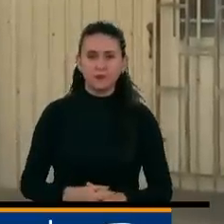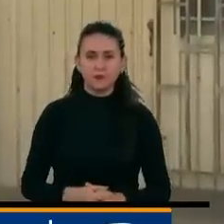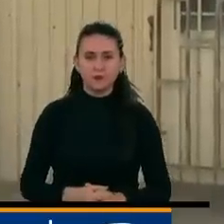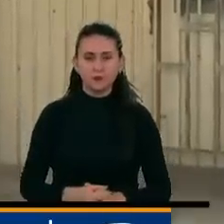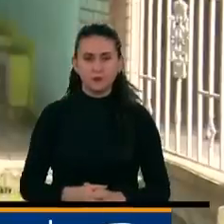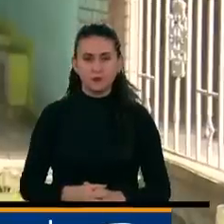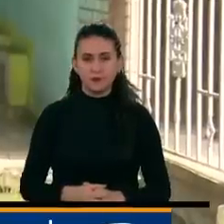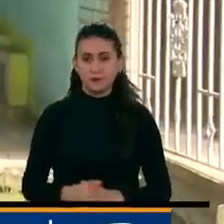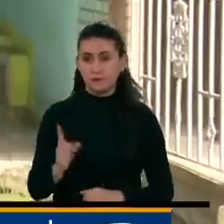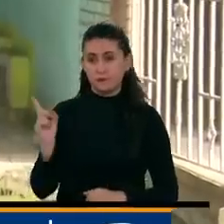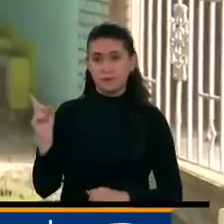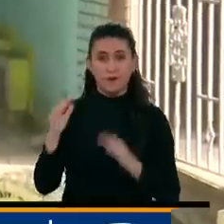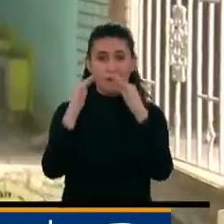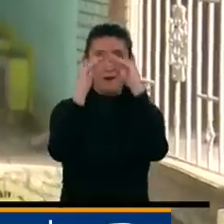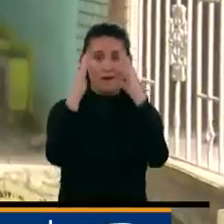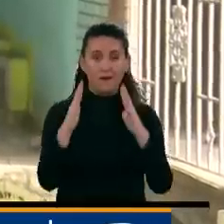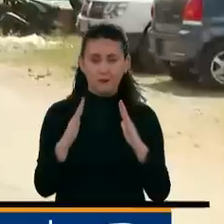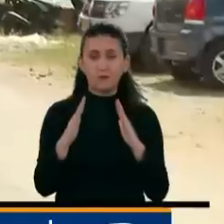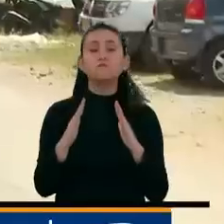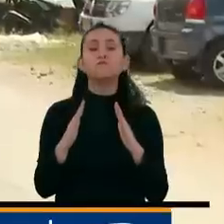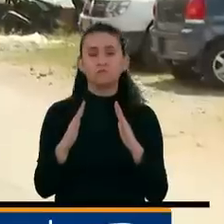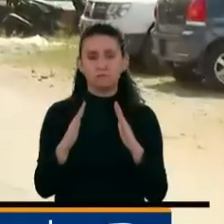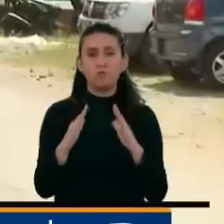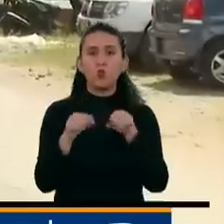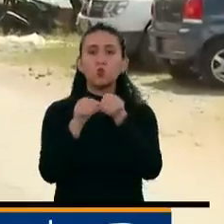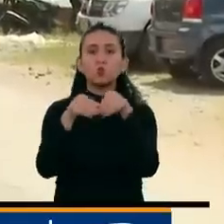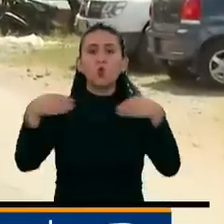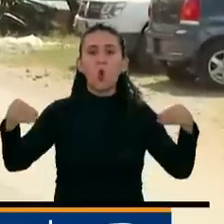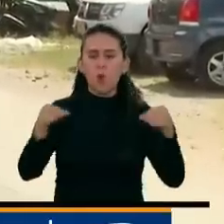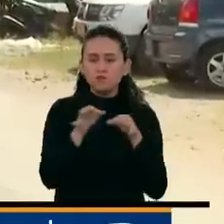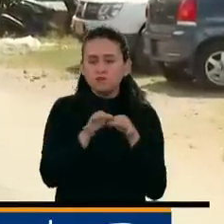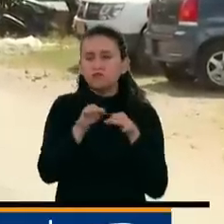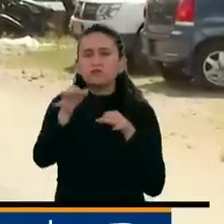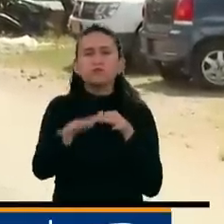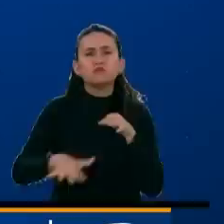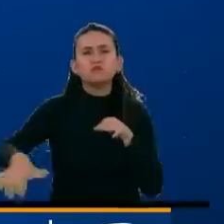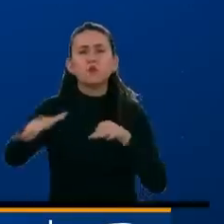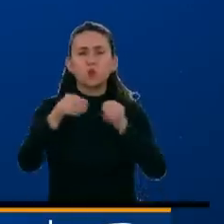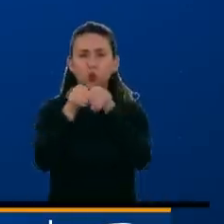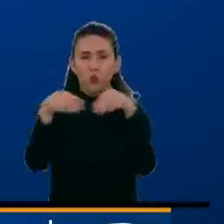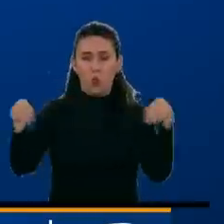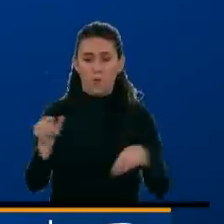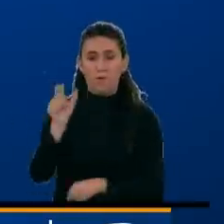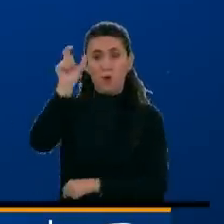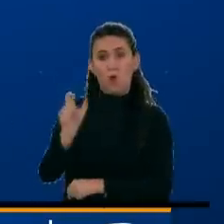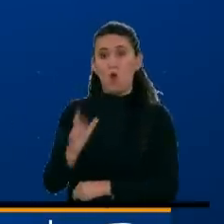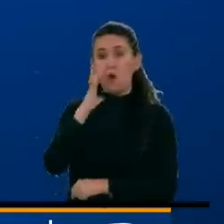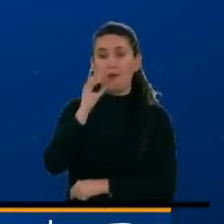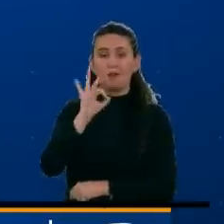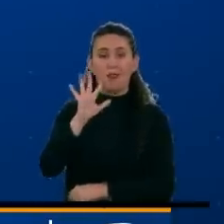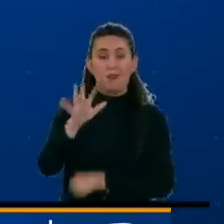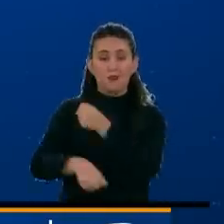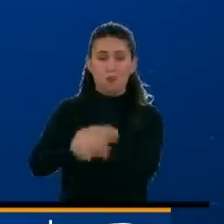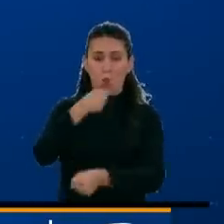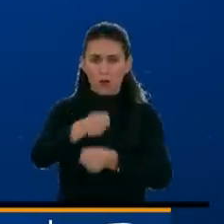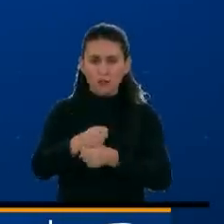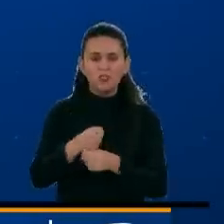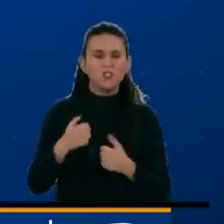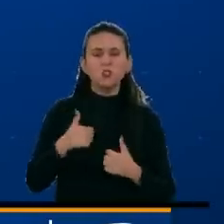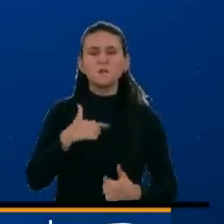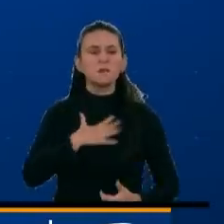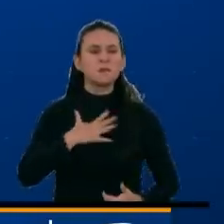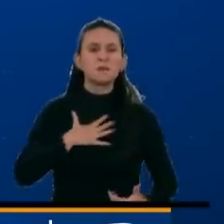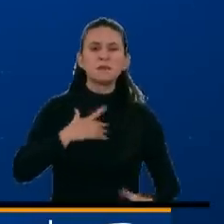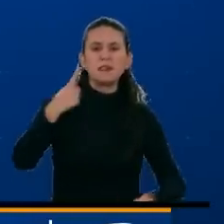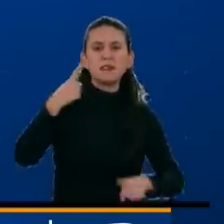hasta esta vivienda ubicada en el corregimiento de Campo Alegre zona rural de tuluá llegó John Fredy Cardona de 35 años a buscar a su